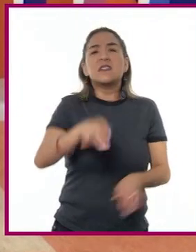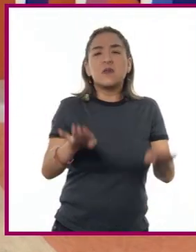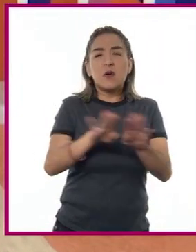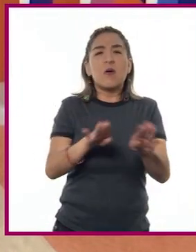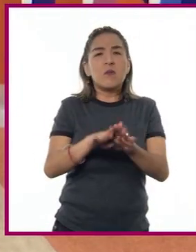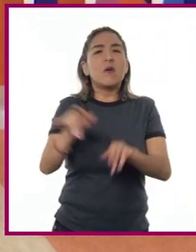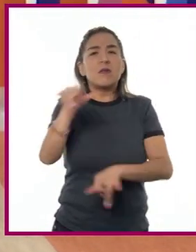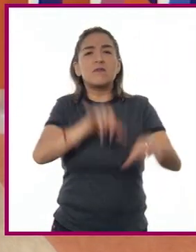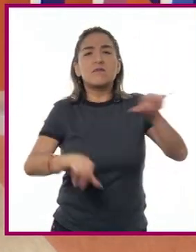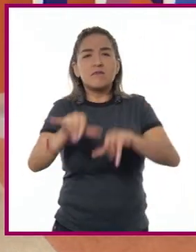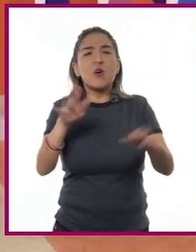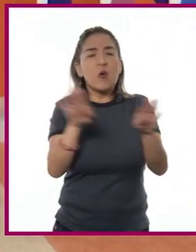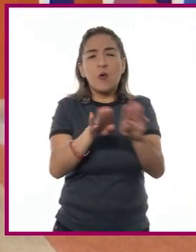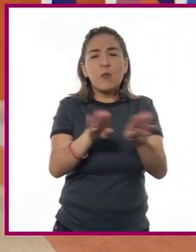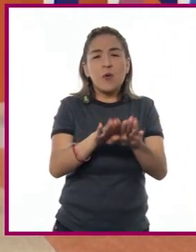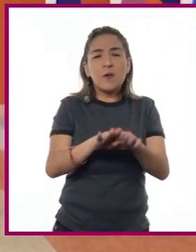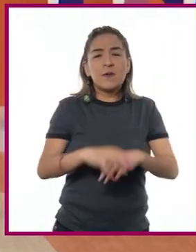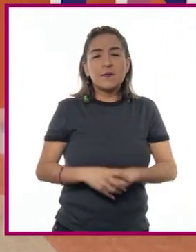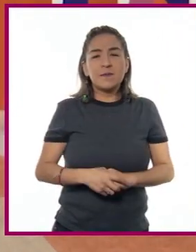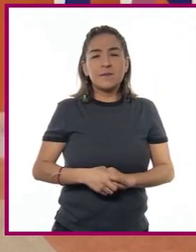con dos